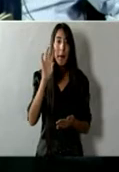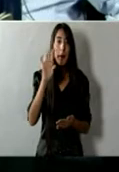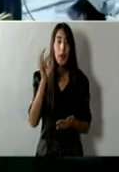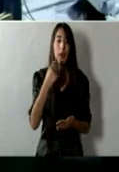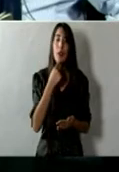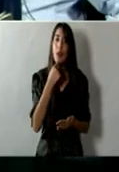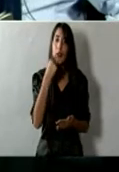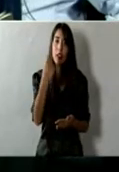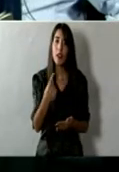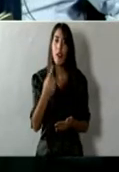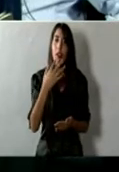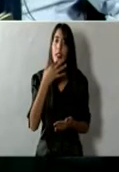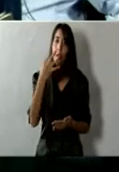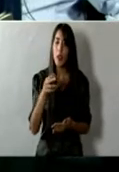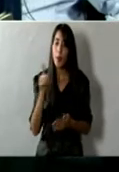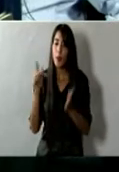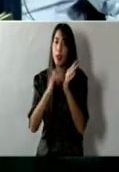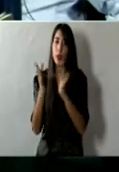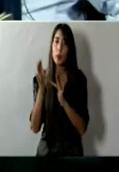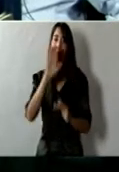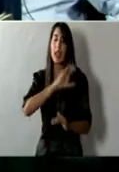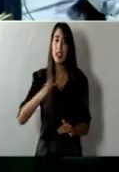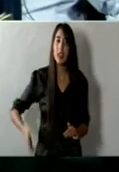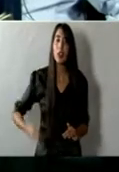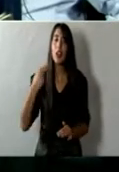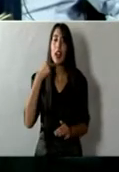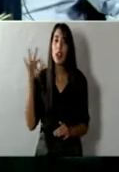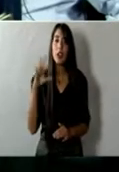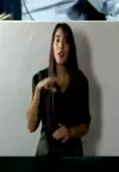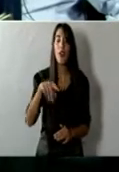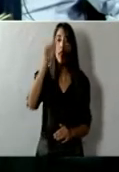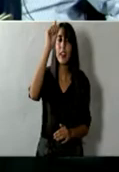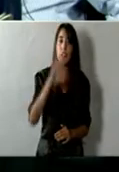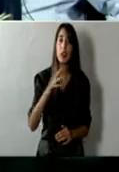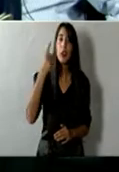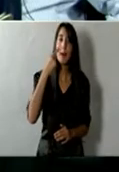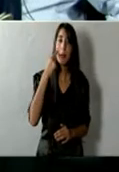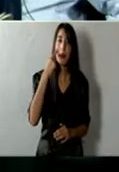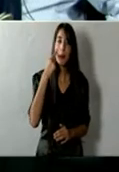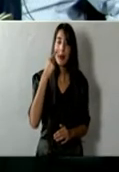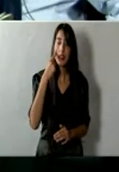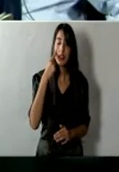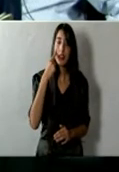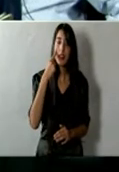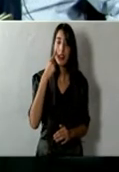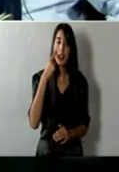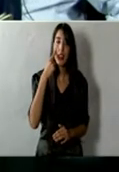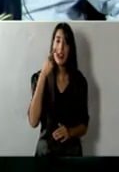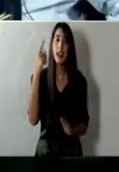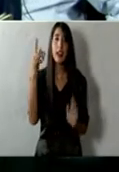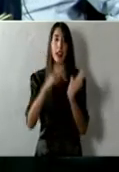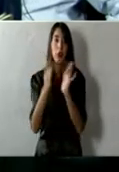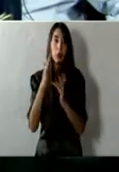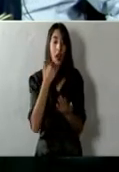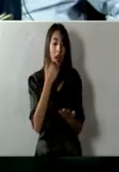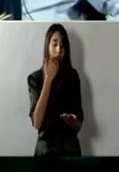eres verdaderamente el Cristo, el Hijo del Dios viviente. El Señor se asombró porque la revelación de